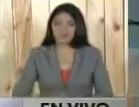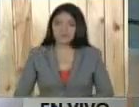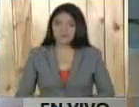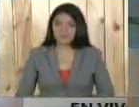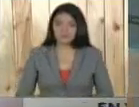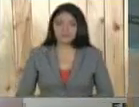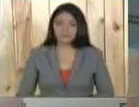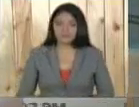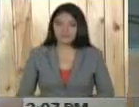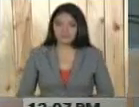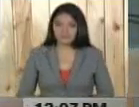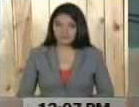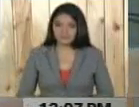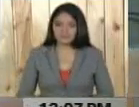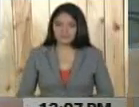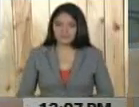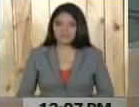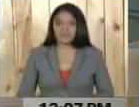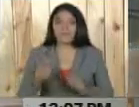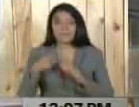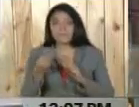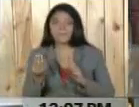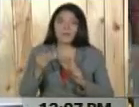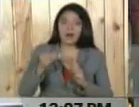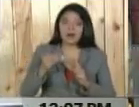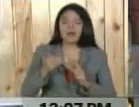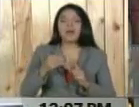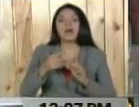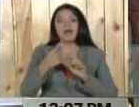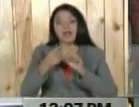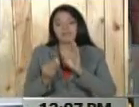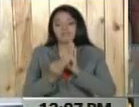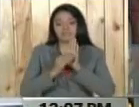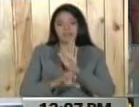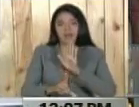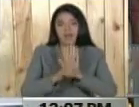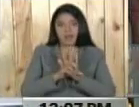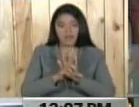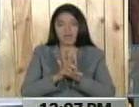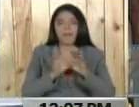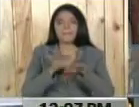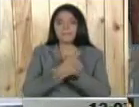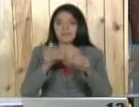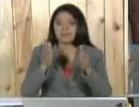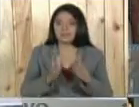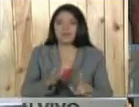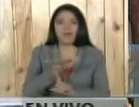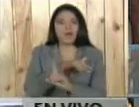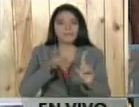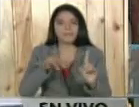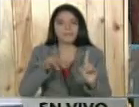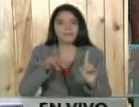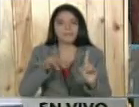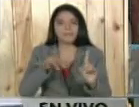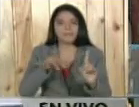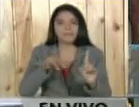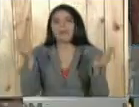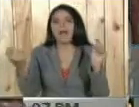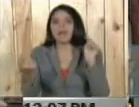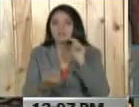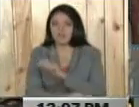correcto, incorpora además a través de la ley el Ministerio del Ambiente por su importancia que